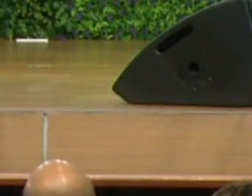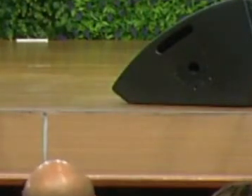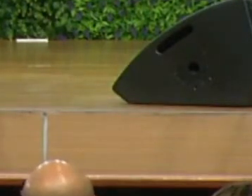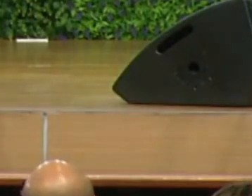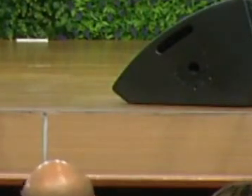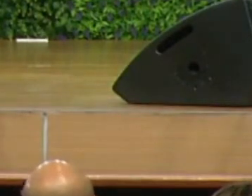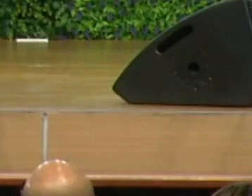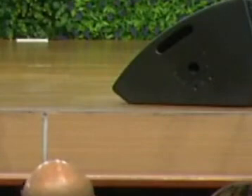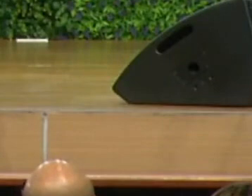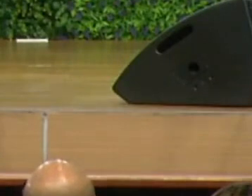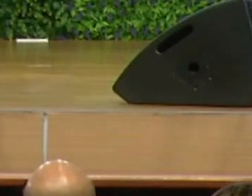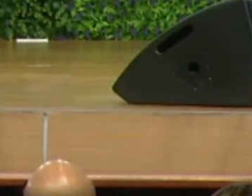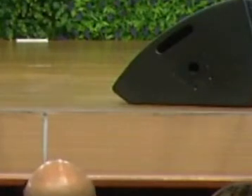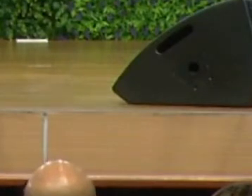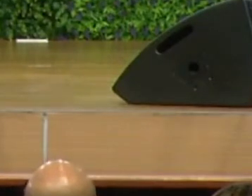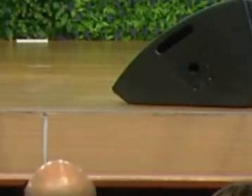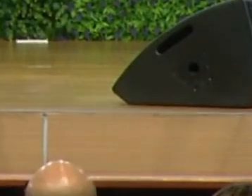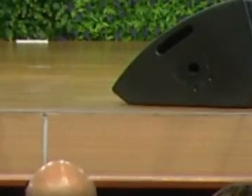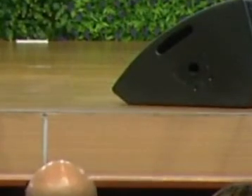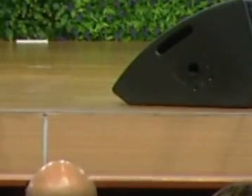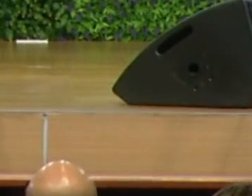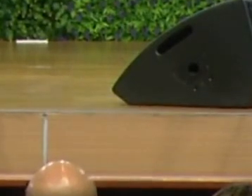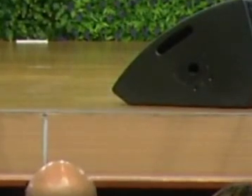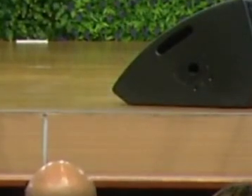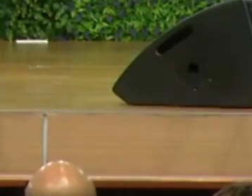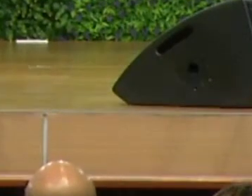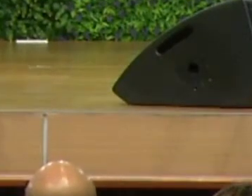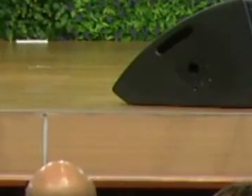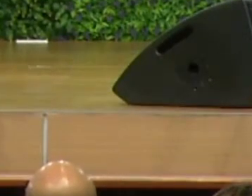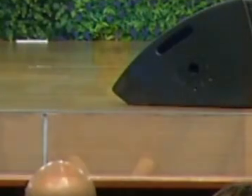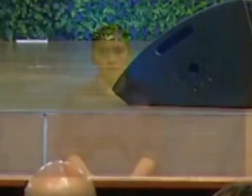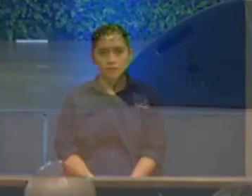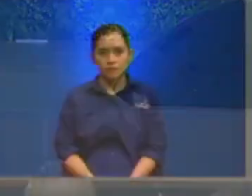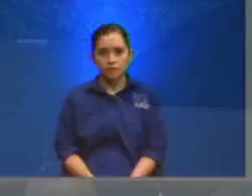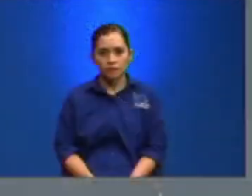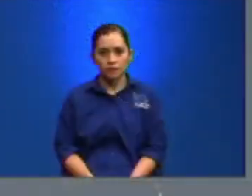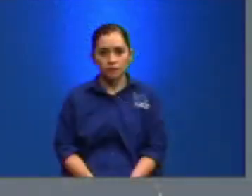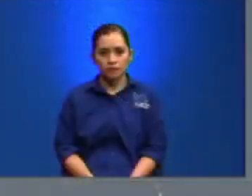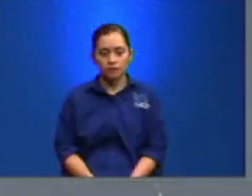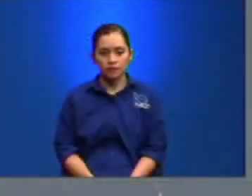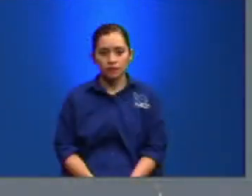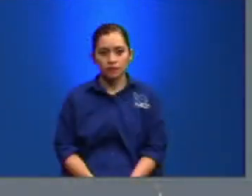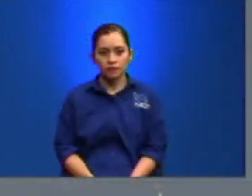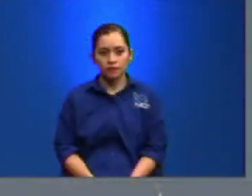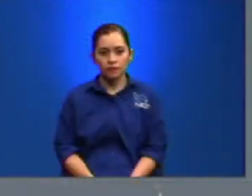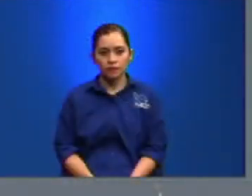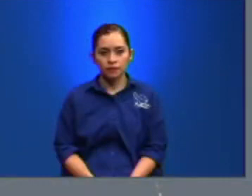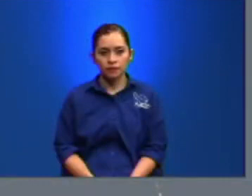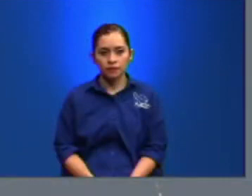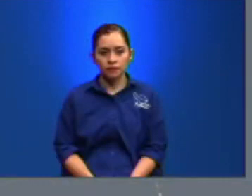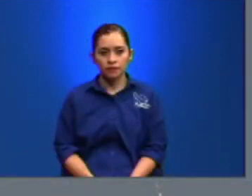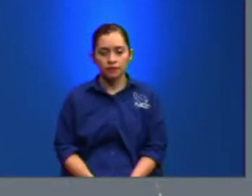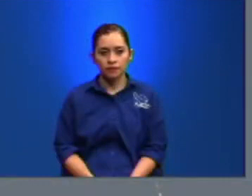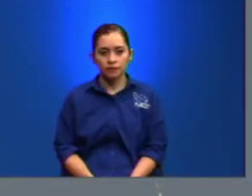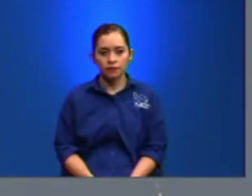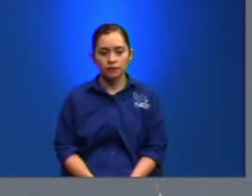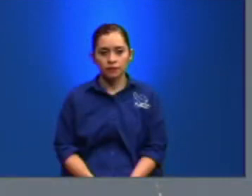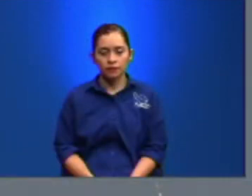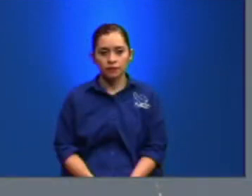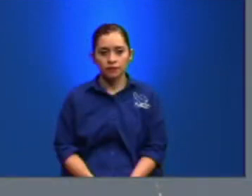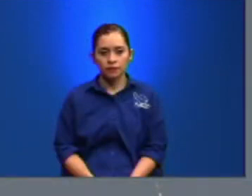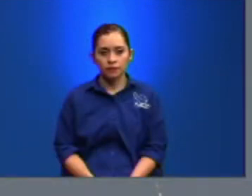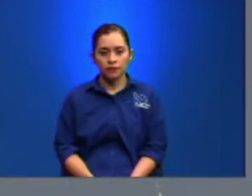le voy a poner acá vamos a ver aquí bueno nos explicaron